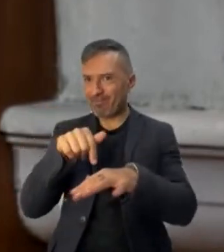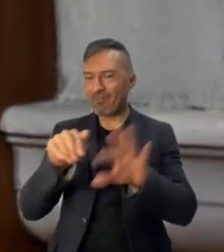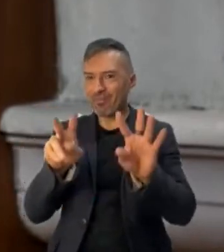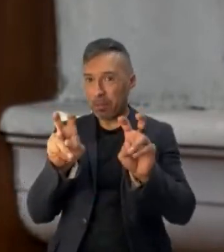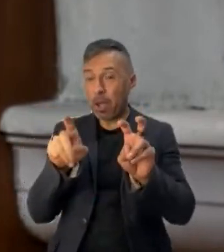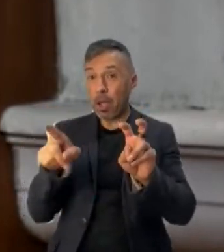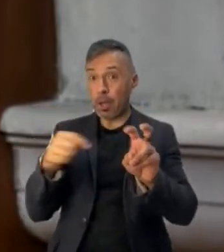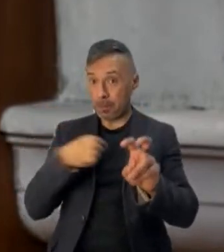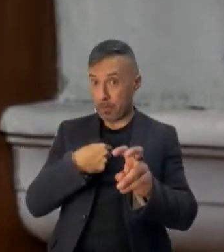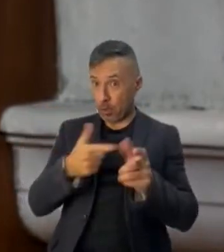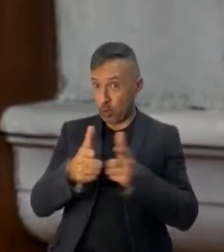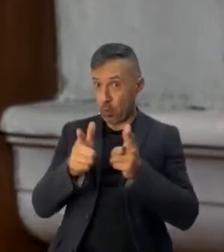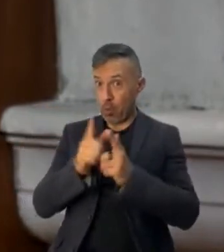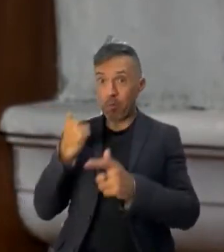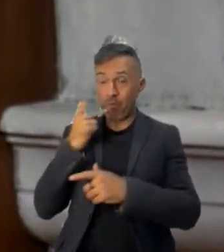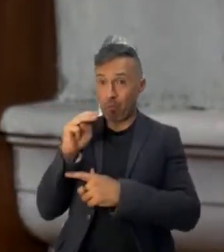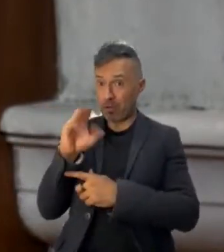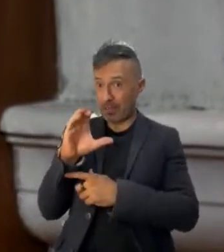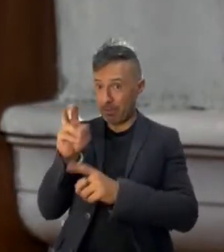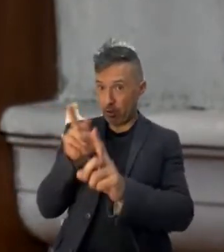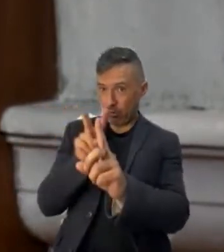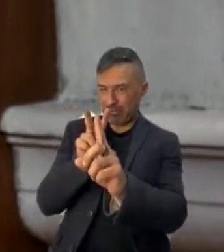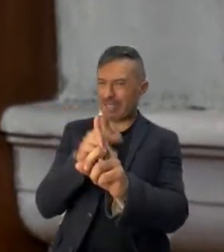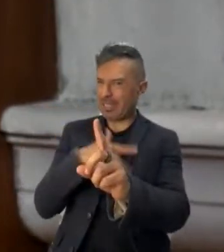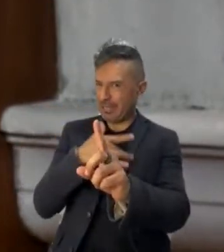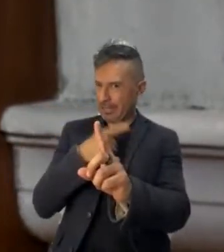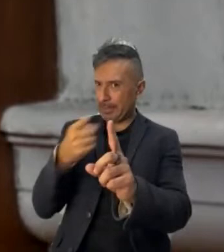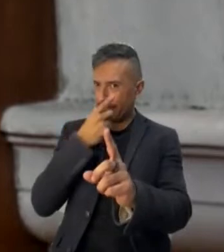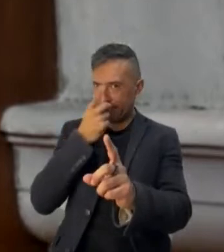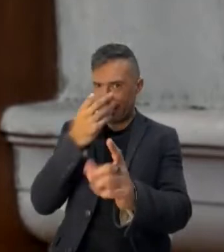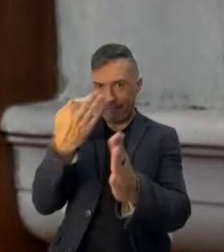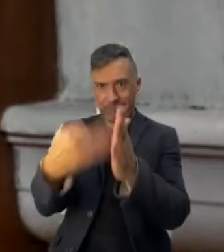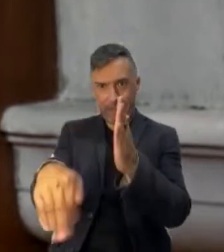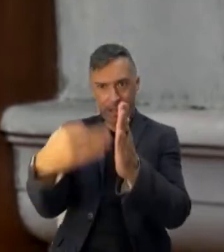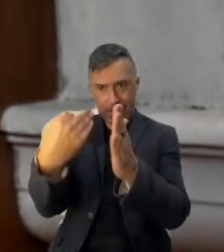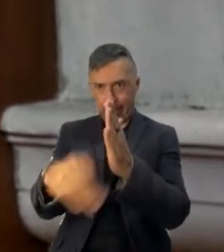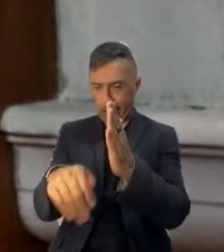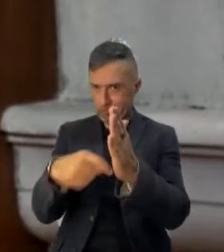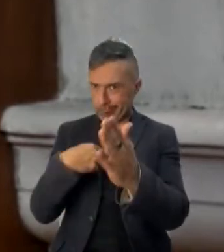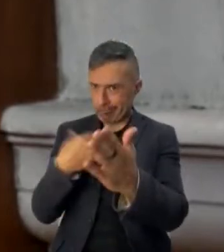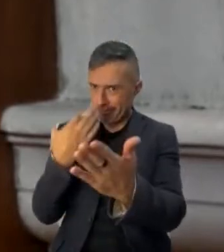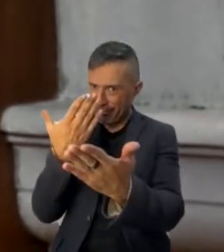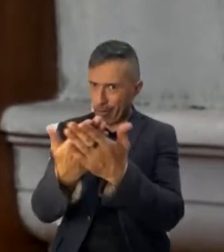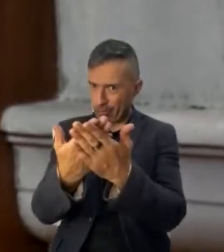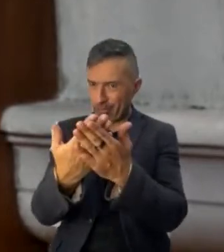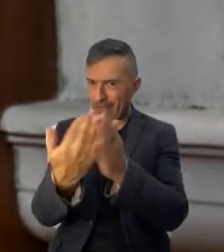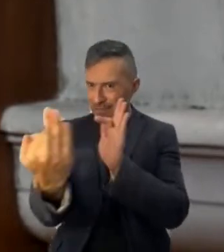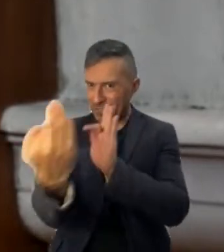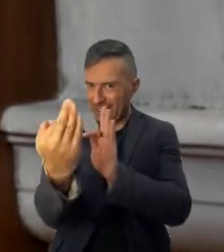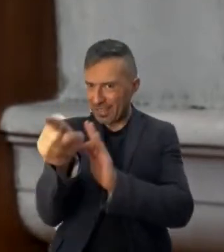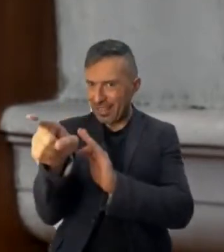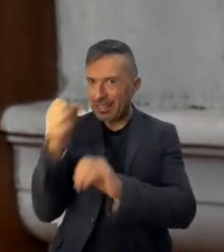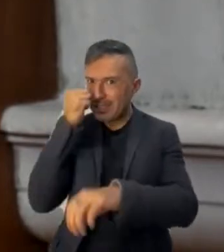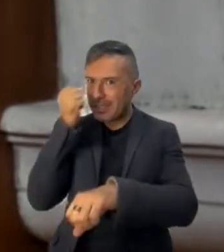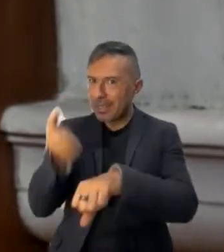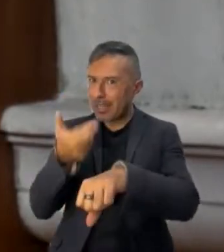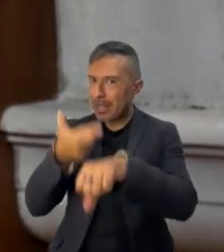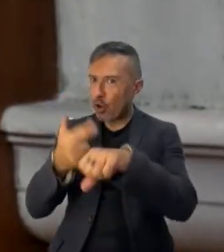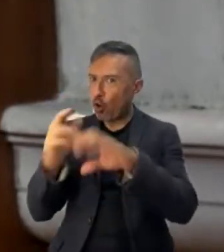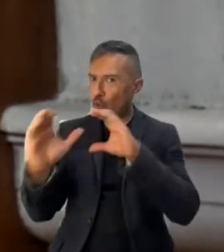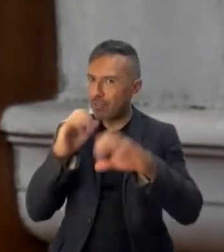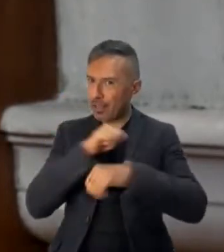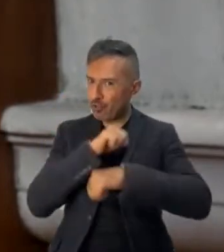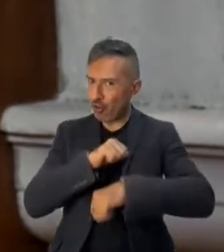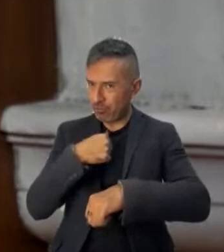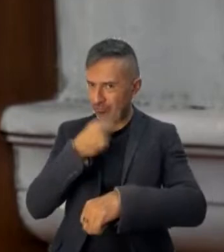comentarlo, Aquí, frente al secretario de Comunicaciones, nosotros comentamos sobre el puente, uno